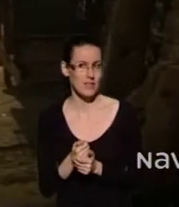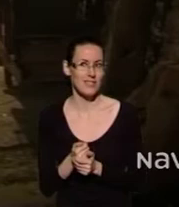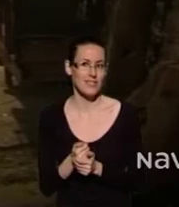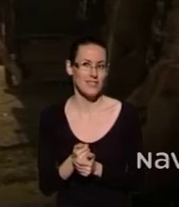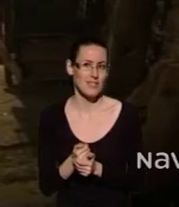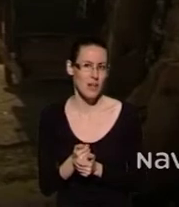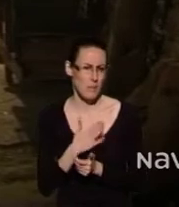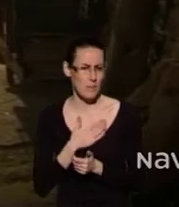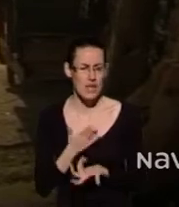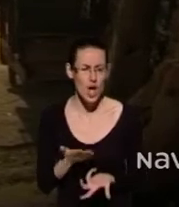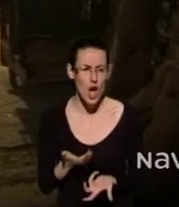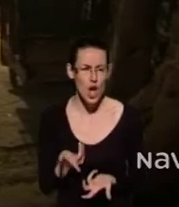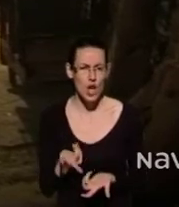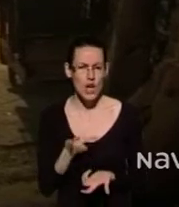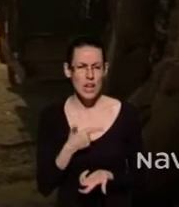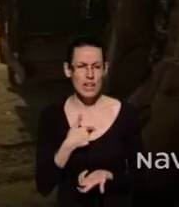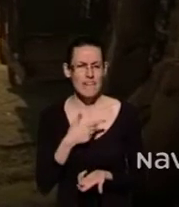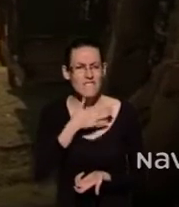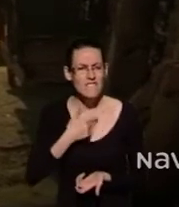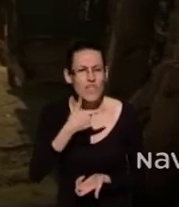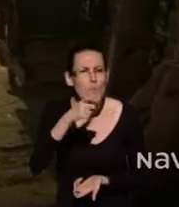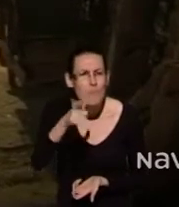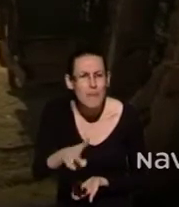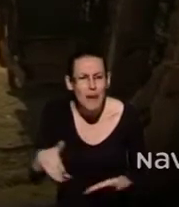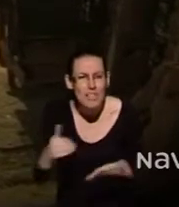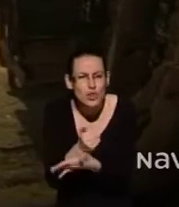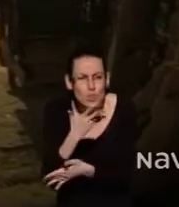Que me tengo que aprender todo el vocabulario.